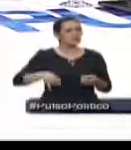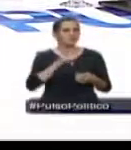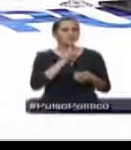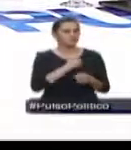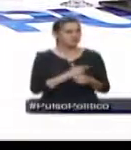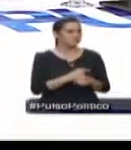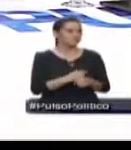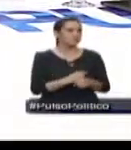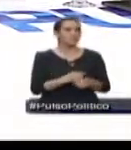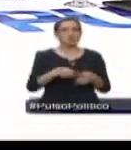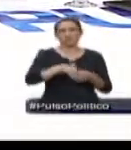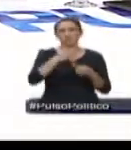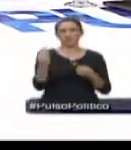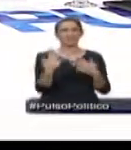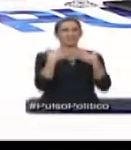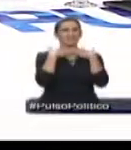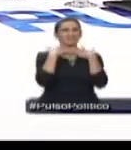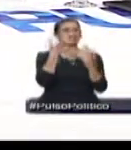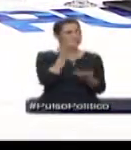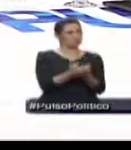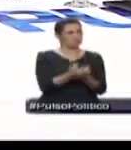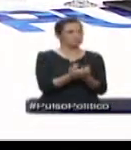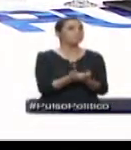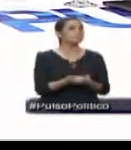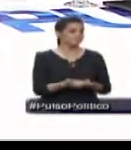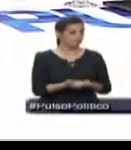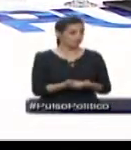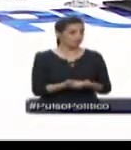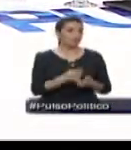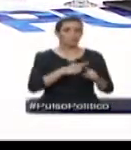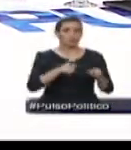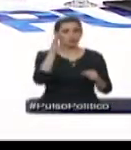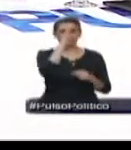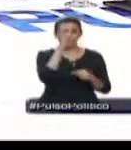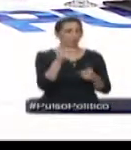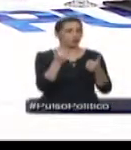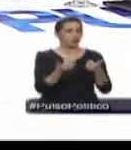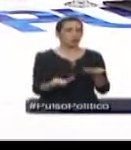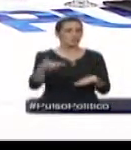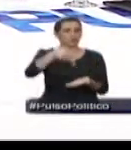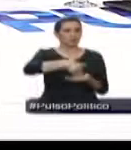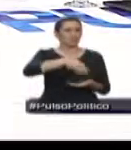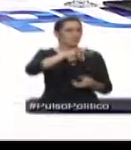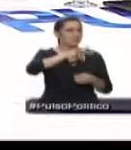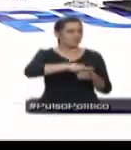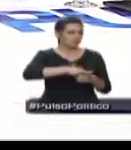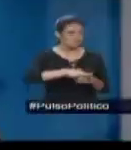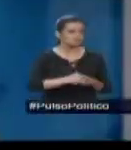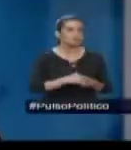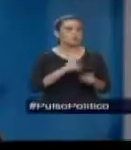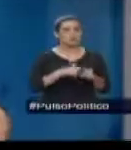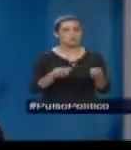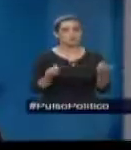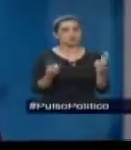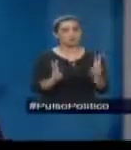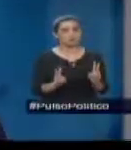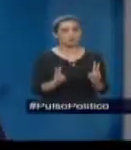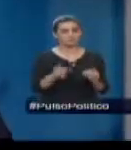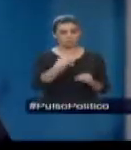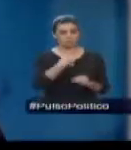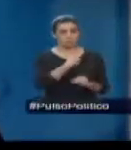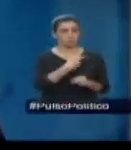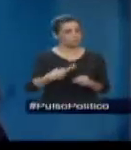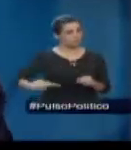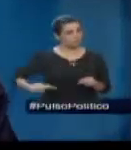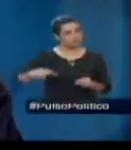toda la gran recesión económica que estuvo algunos años nunca han sido buenas las reelecciones indefinidas pero además personalmente